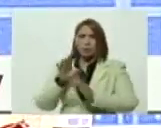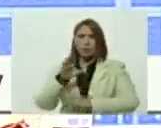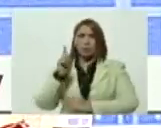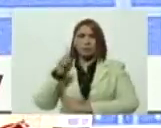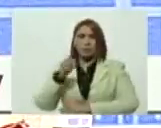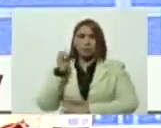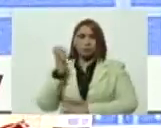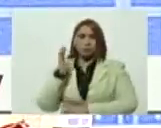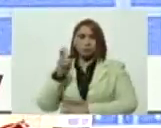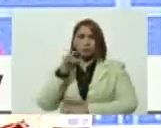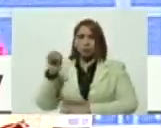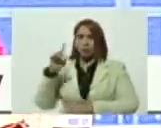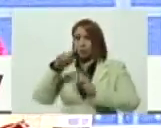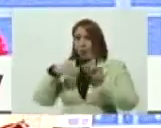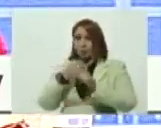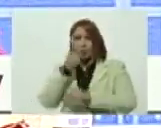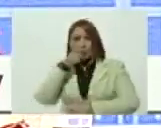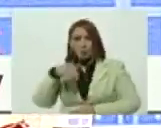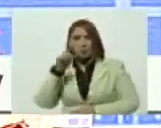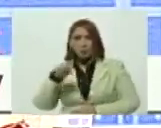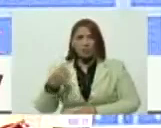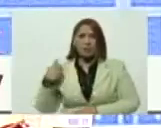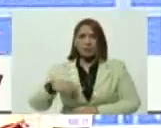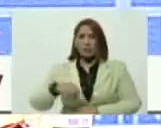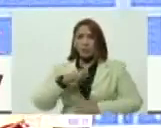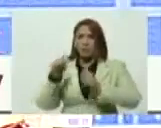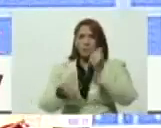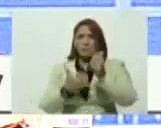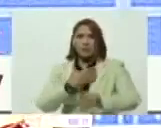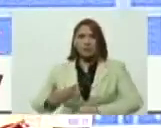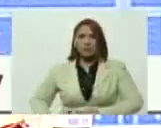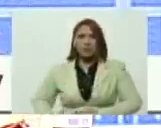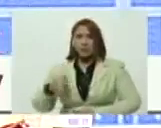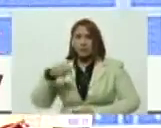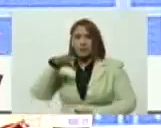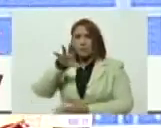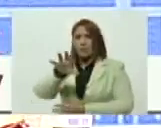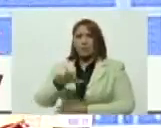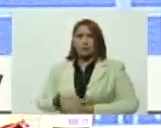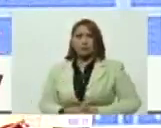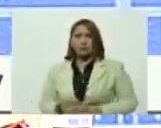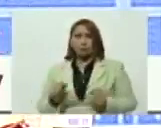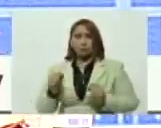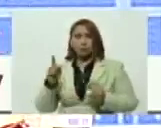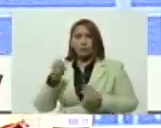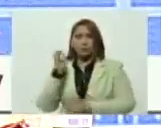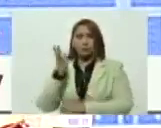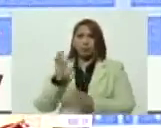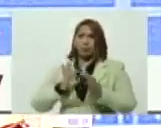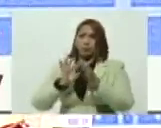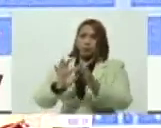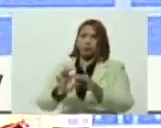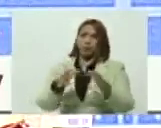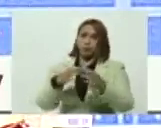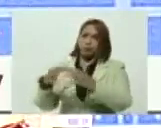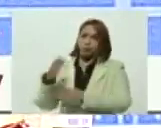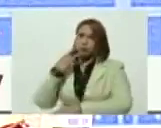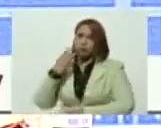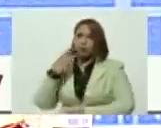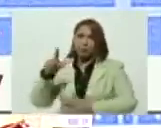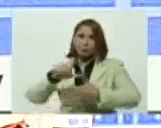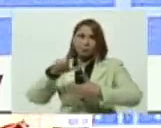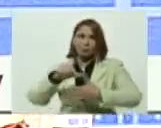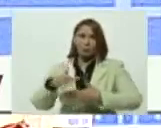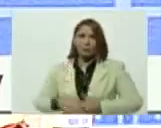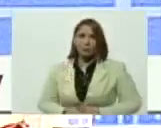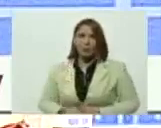Congreso Bicentenario de los Pueblos. Tenemos la vicepresidencia de la región andina, de la Conferencia Permanente de Partidos Políticos de América